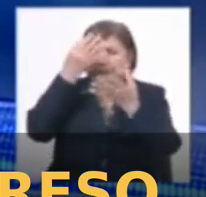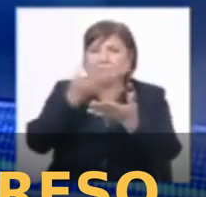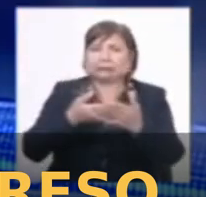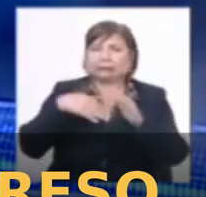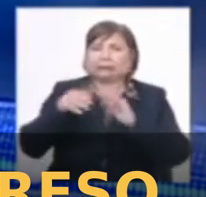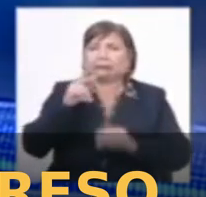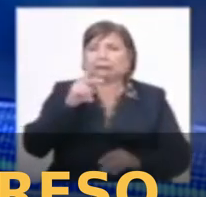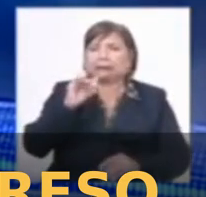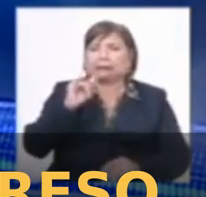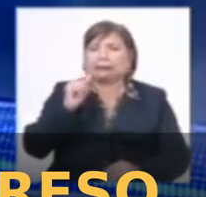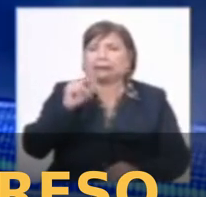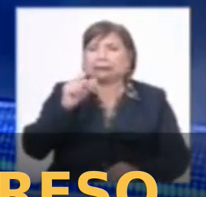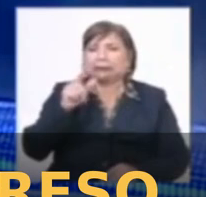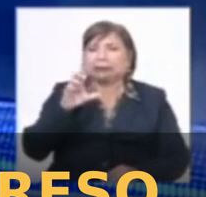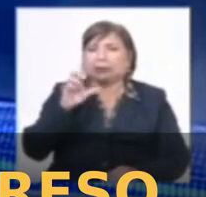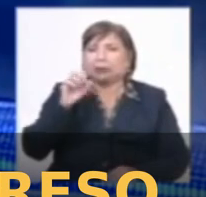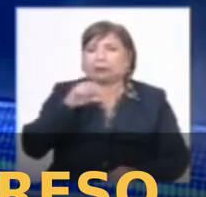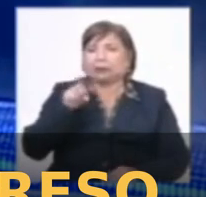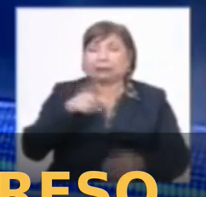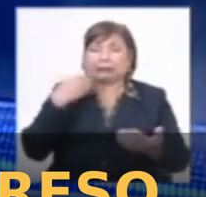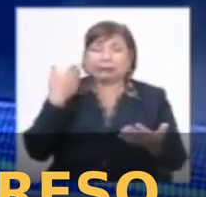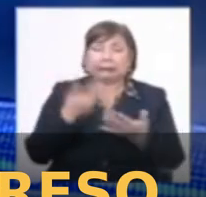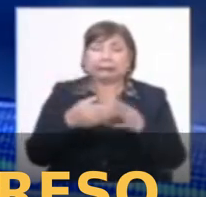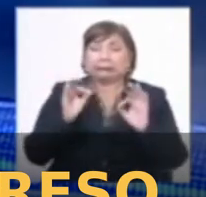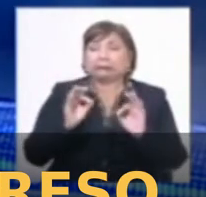Carelín López, a tal punto que,